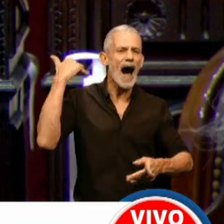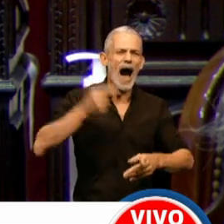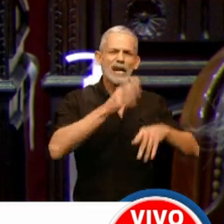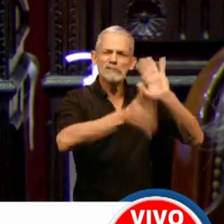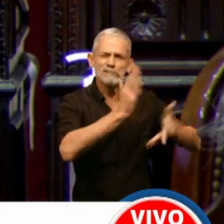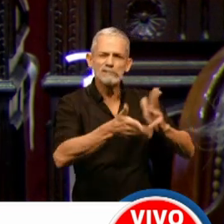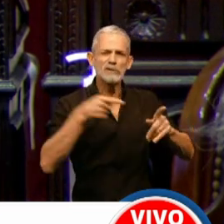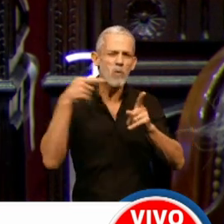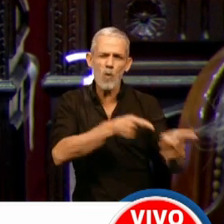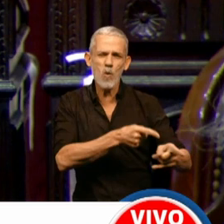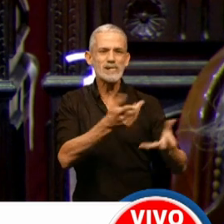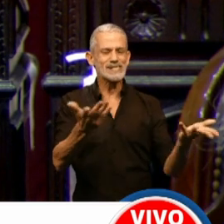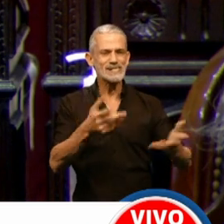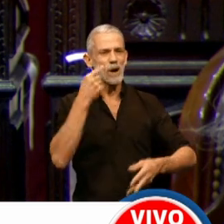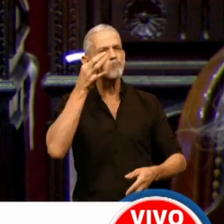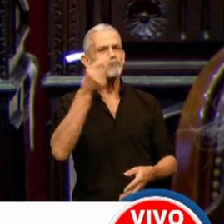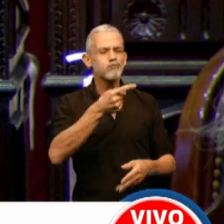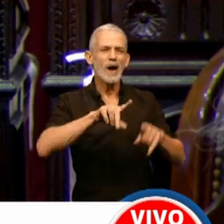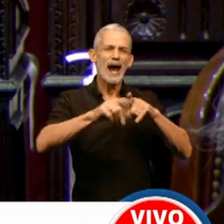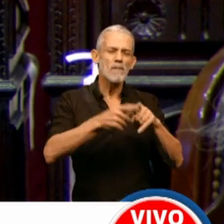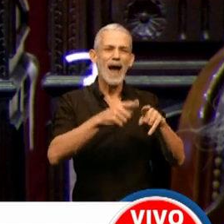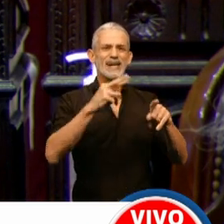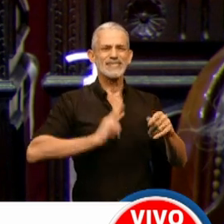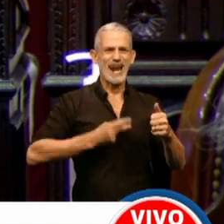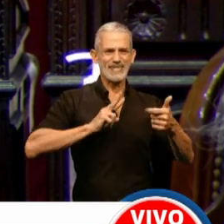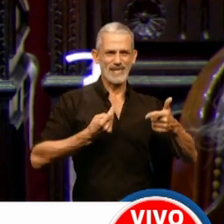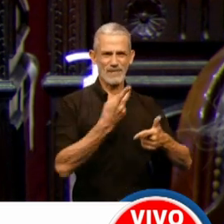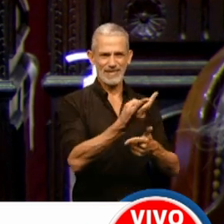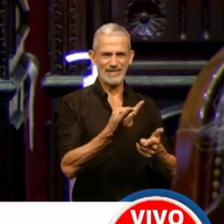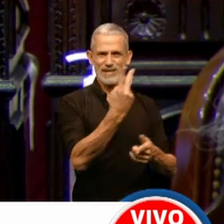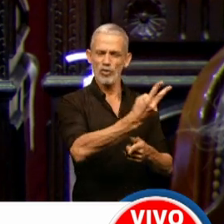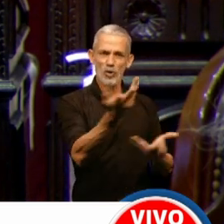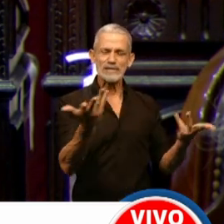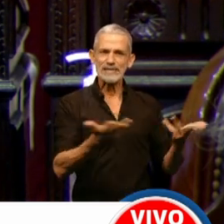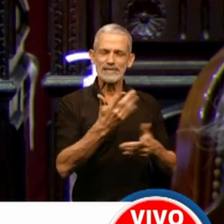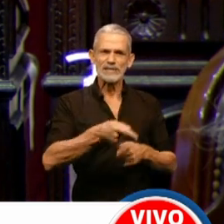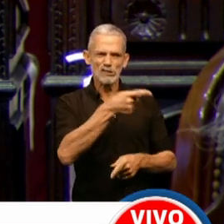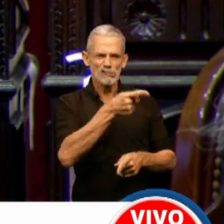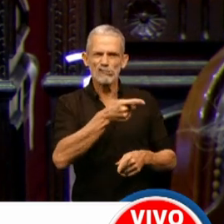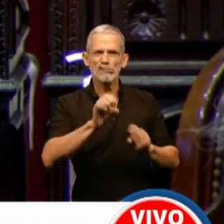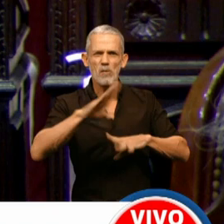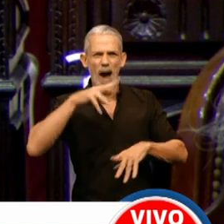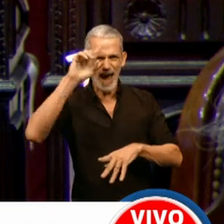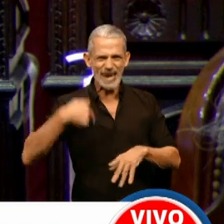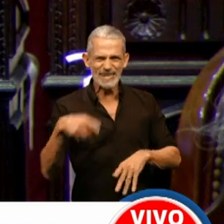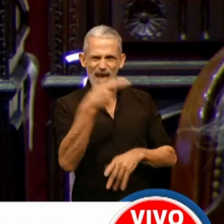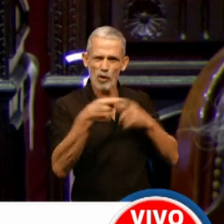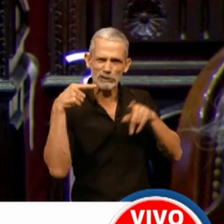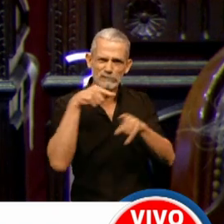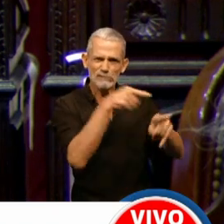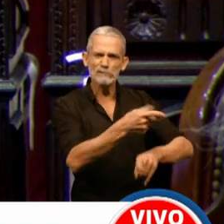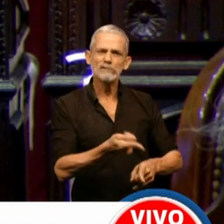tortura y persecución que vivieron nuestras hermanas trans y travestis criminalizadas por el estado